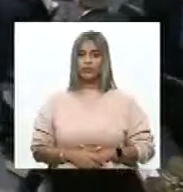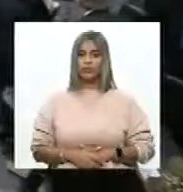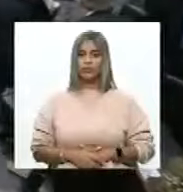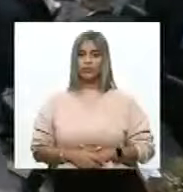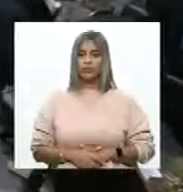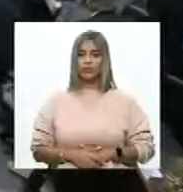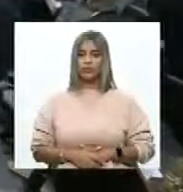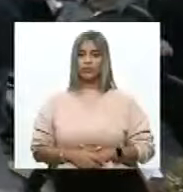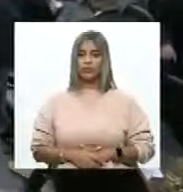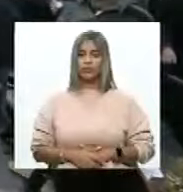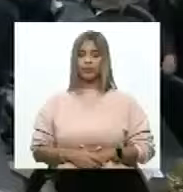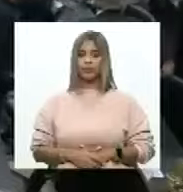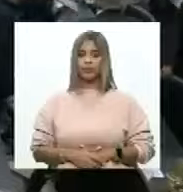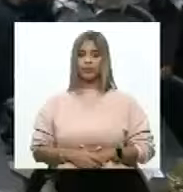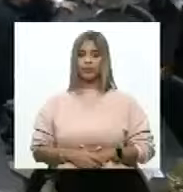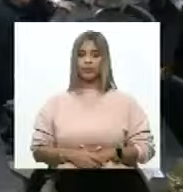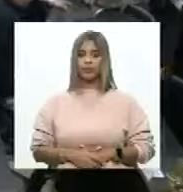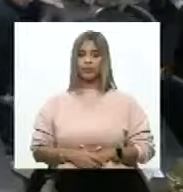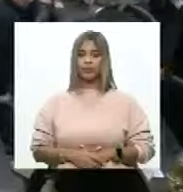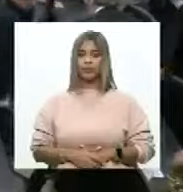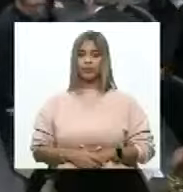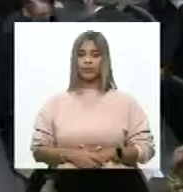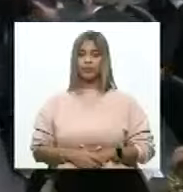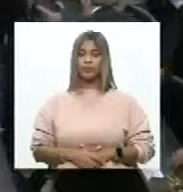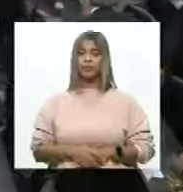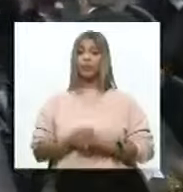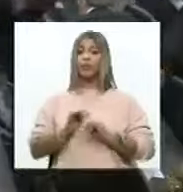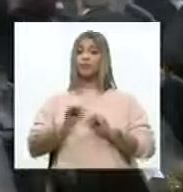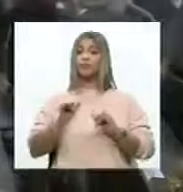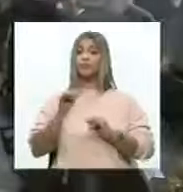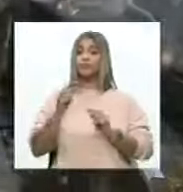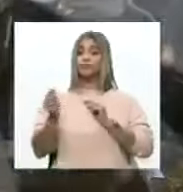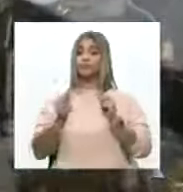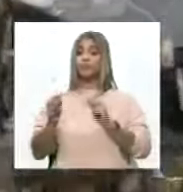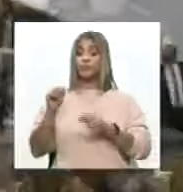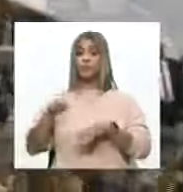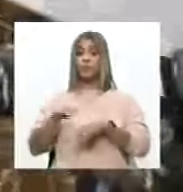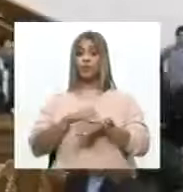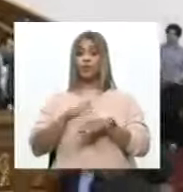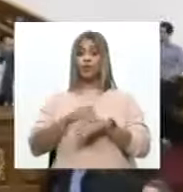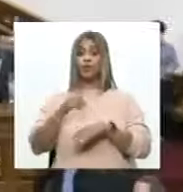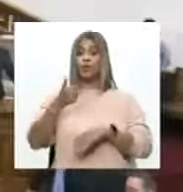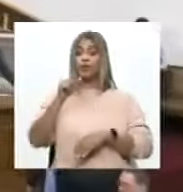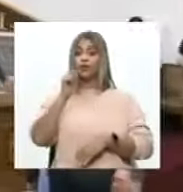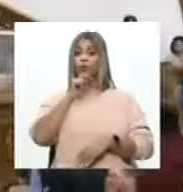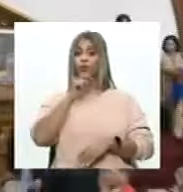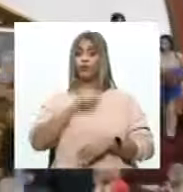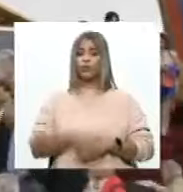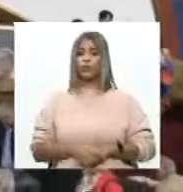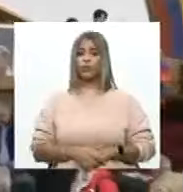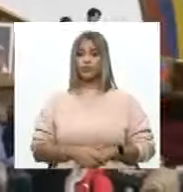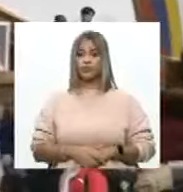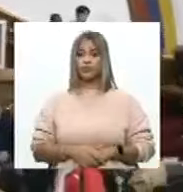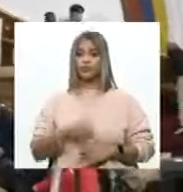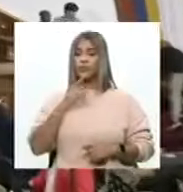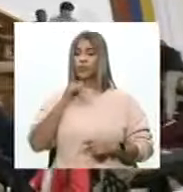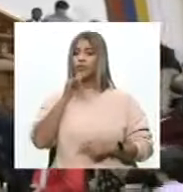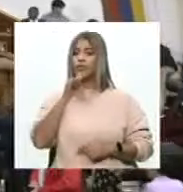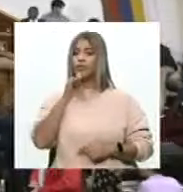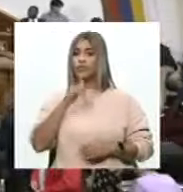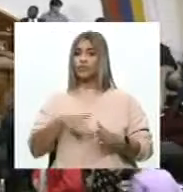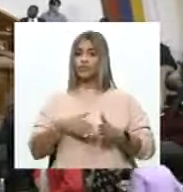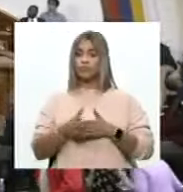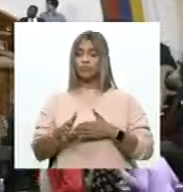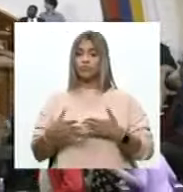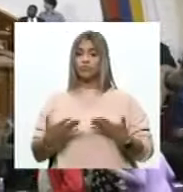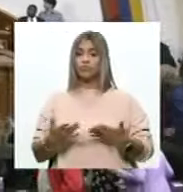Y bien, usuarios y usuarias de ANTV, ha culminado la sesión ordinaria de hoy jueves 10 de octubre, la cual inició con el punto de información